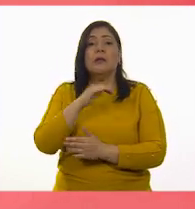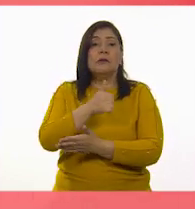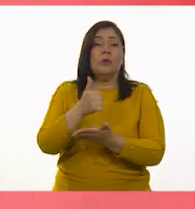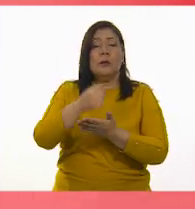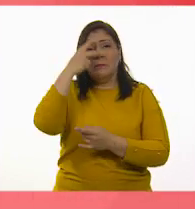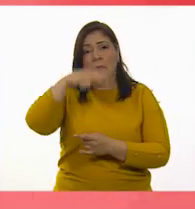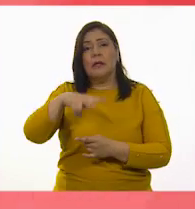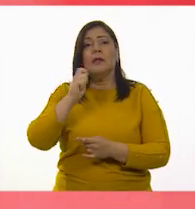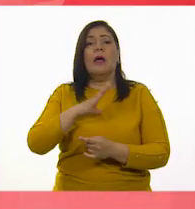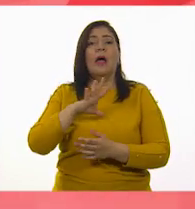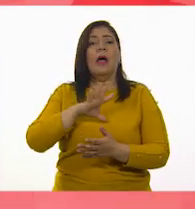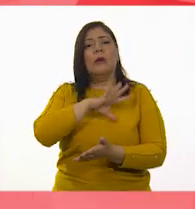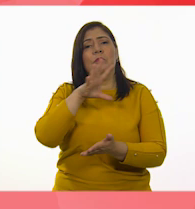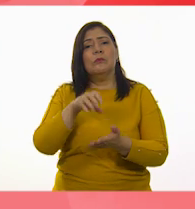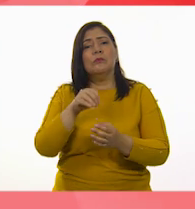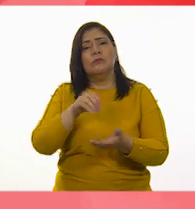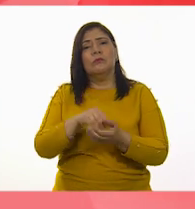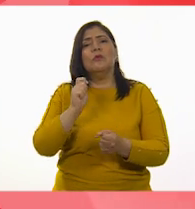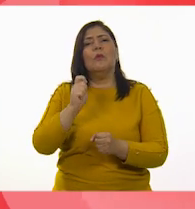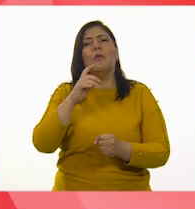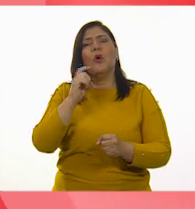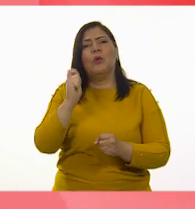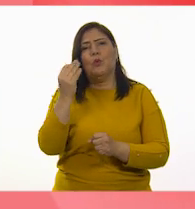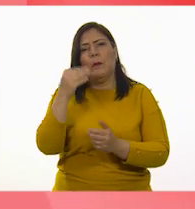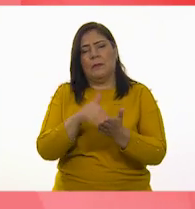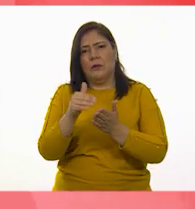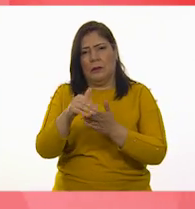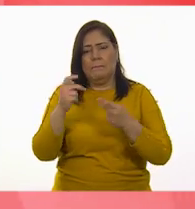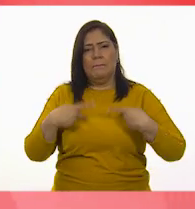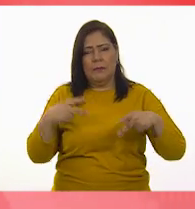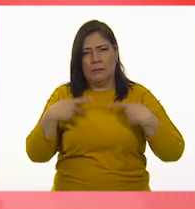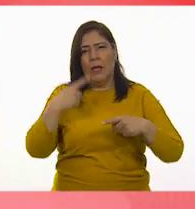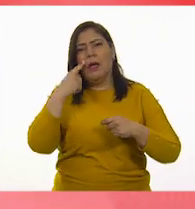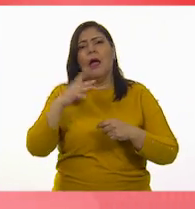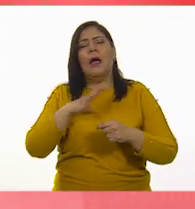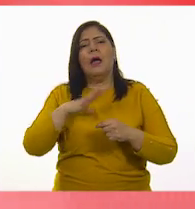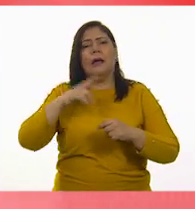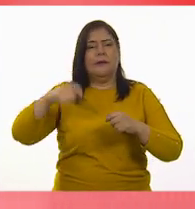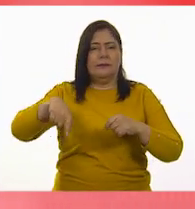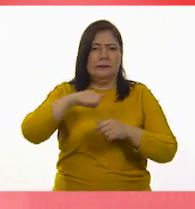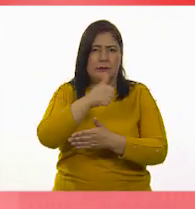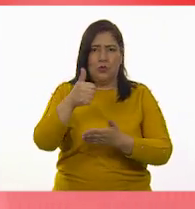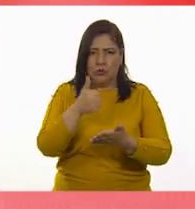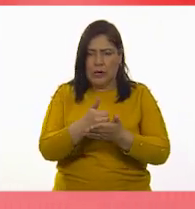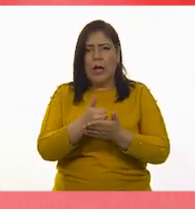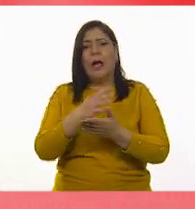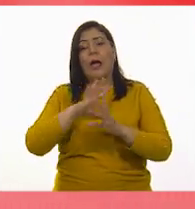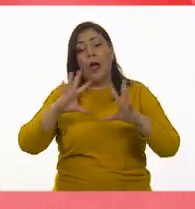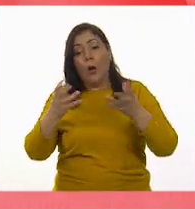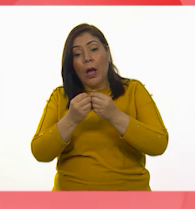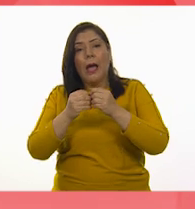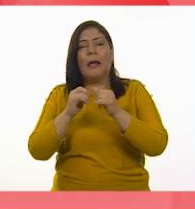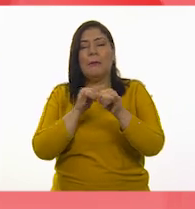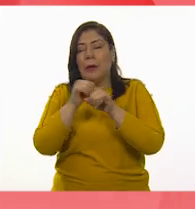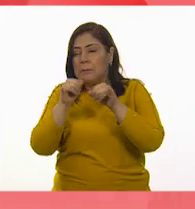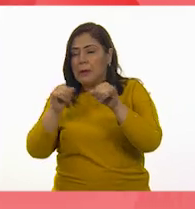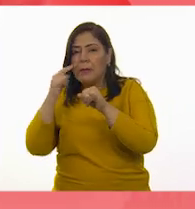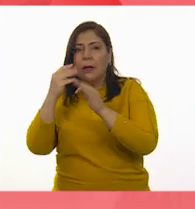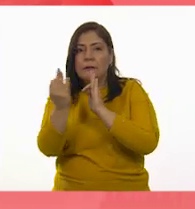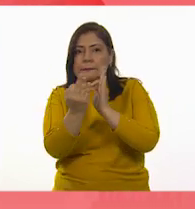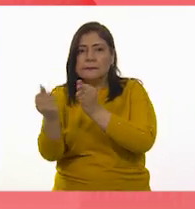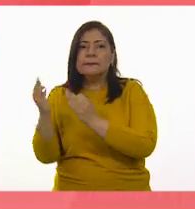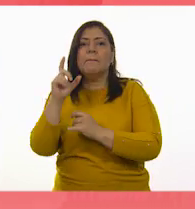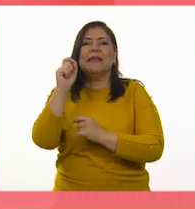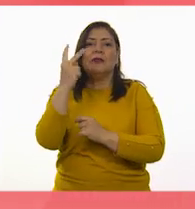9 millones de habitantes. No obstante, considerando la zona metropolitana, suman más de 22 millones de personas que interactúan